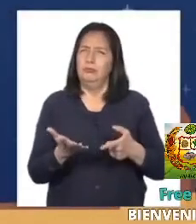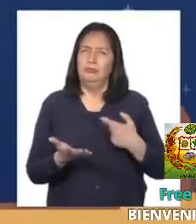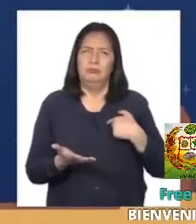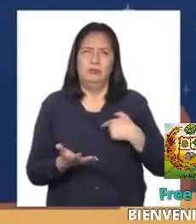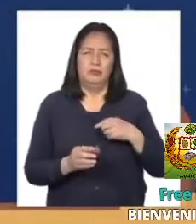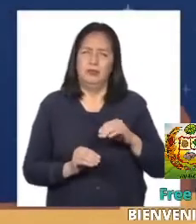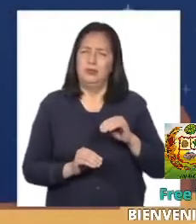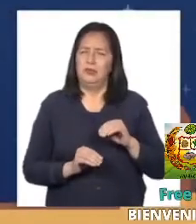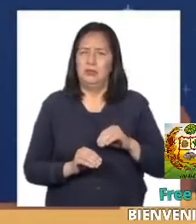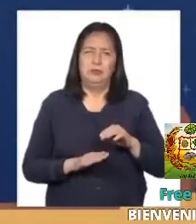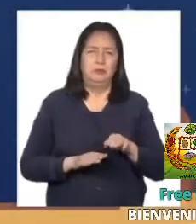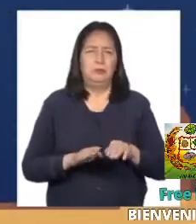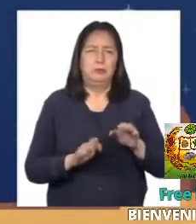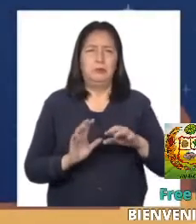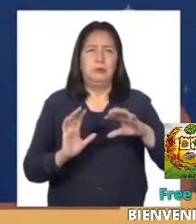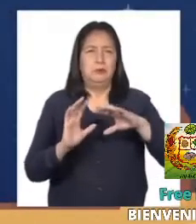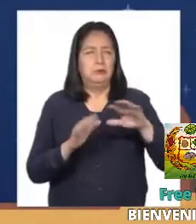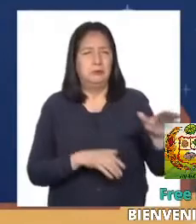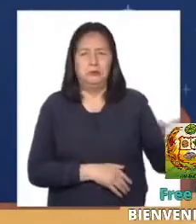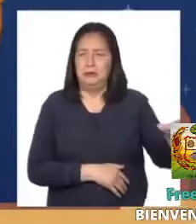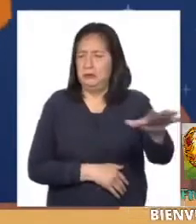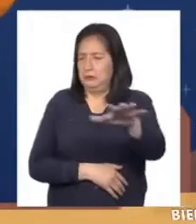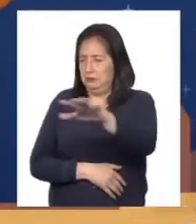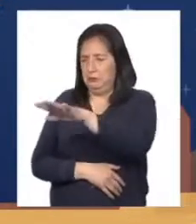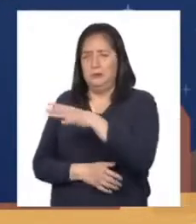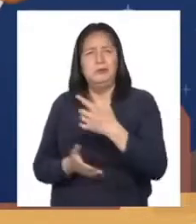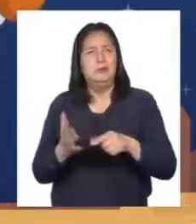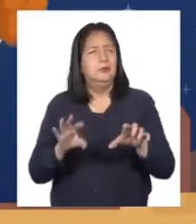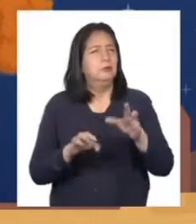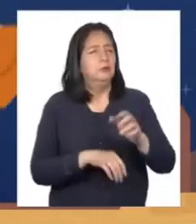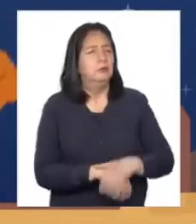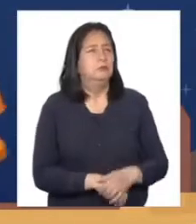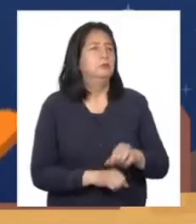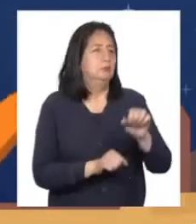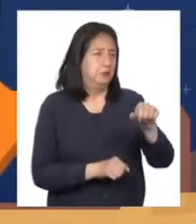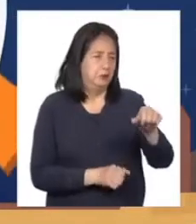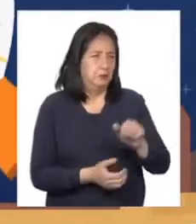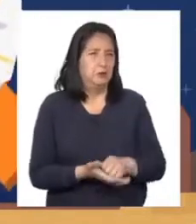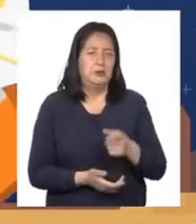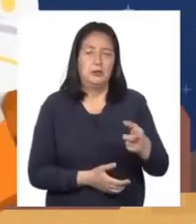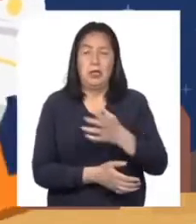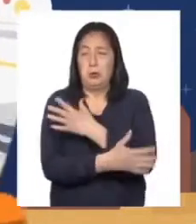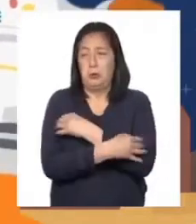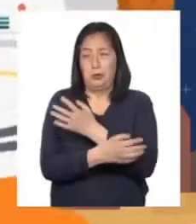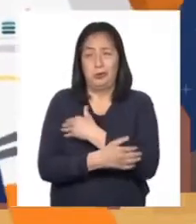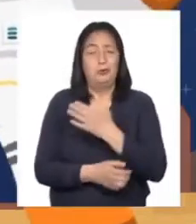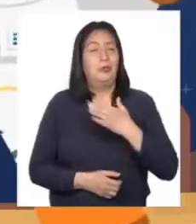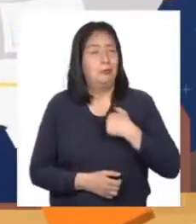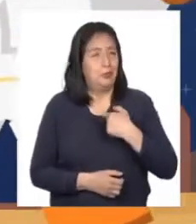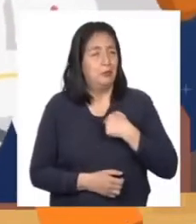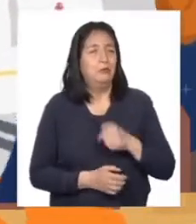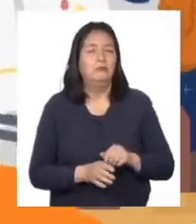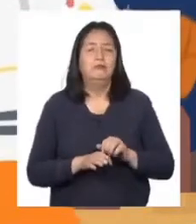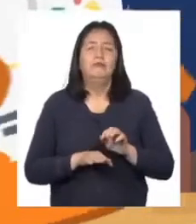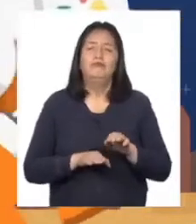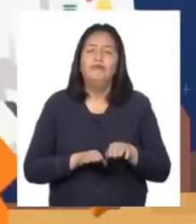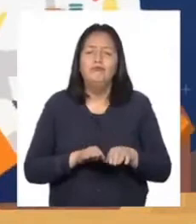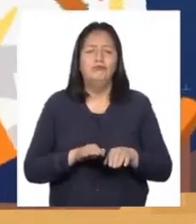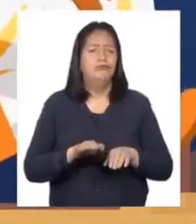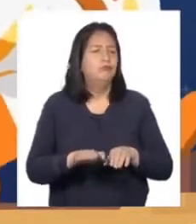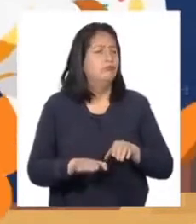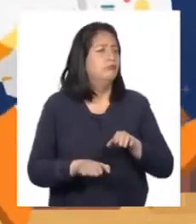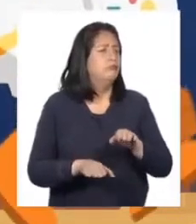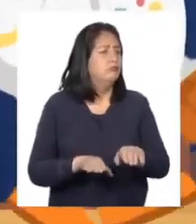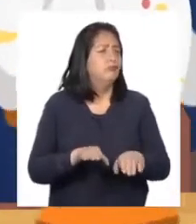realizamos normalmente en el espacio total, Osito? Bueno, a Osito y a mí nos encanta caminar para descubrir